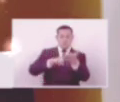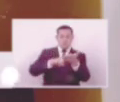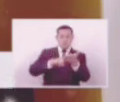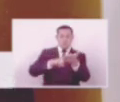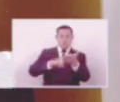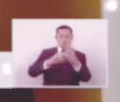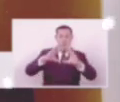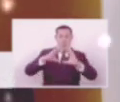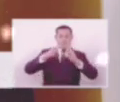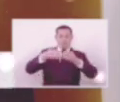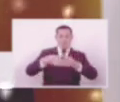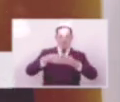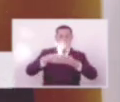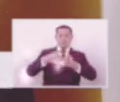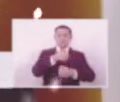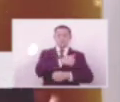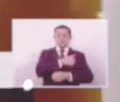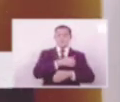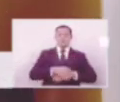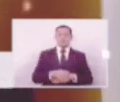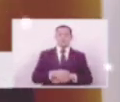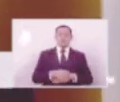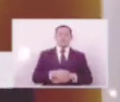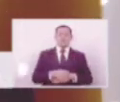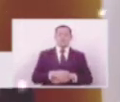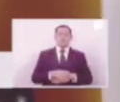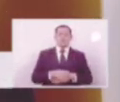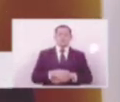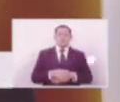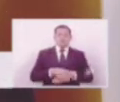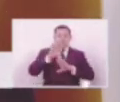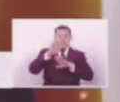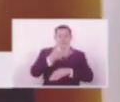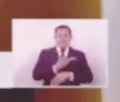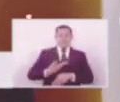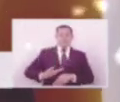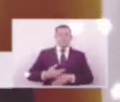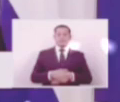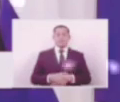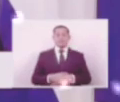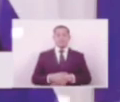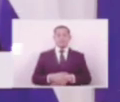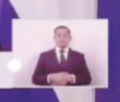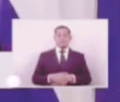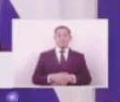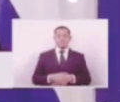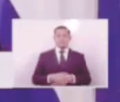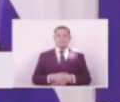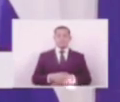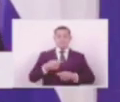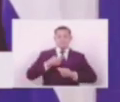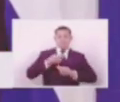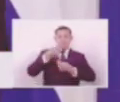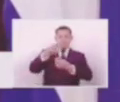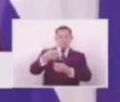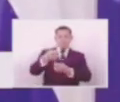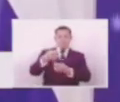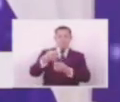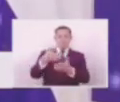de la comisión competente señor presidente hago entrega